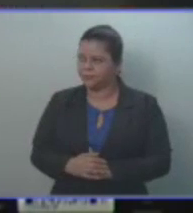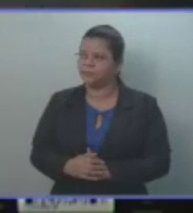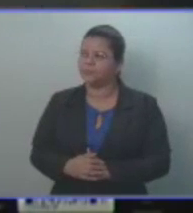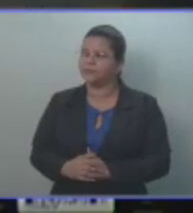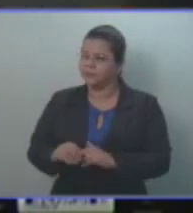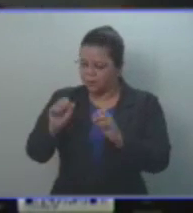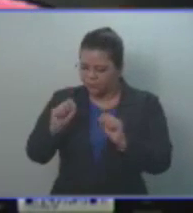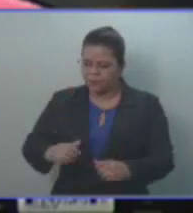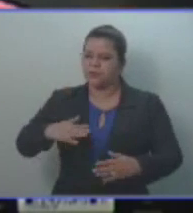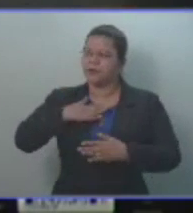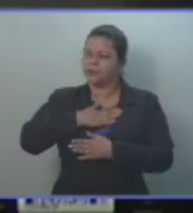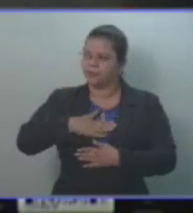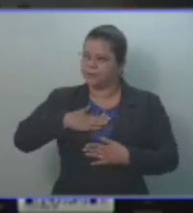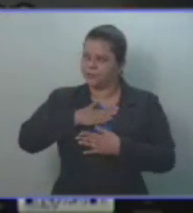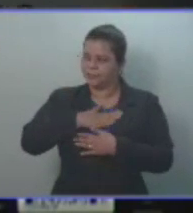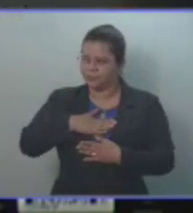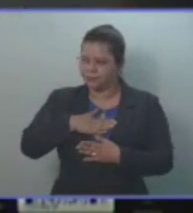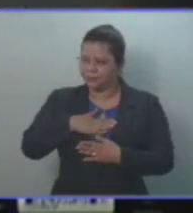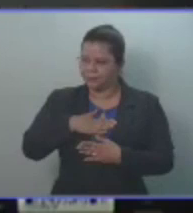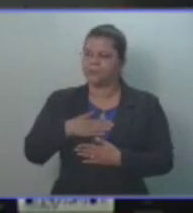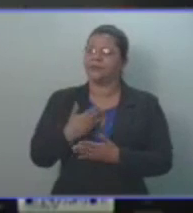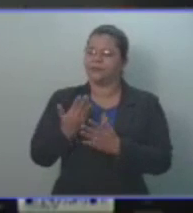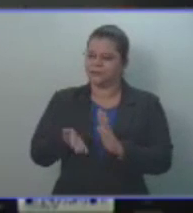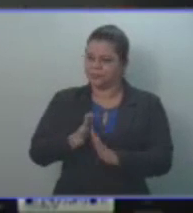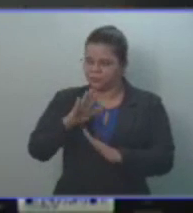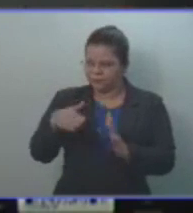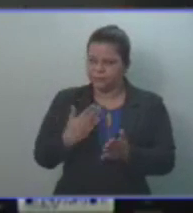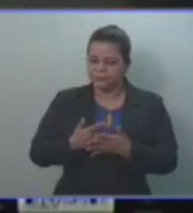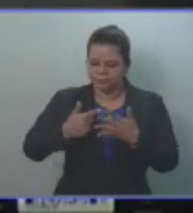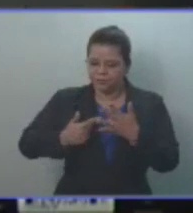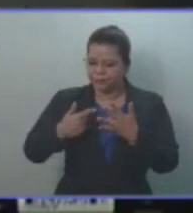gozar de los incentivos que ofrecerá esta ley.